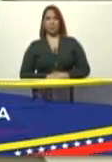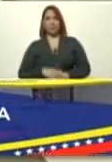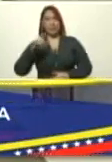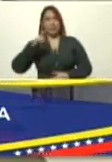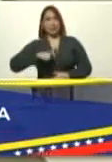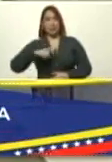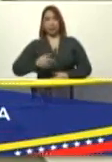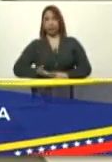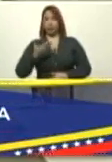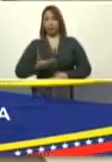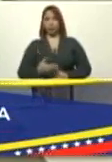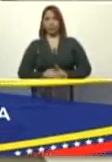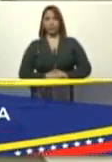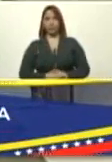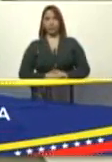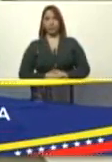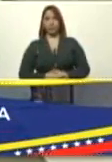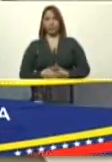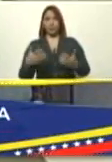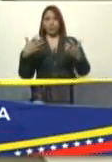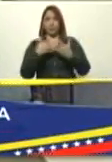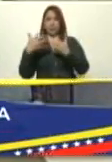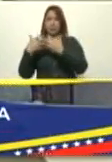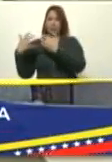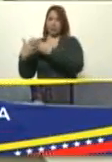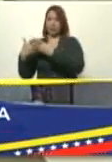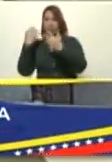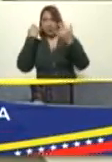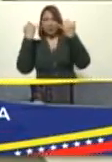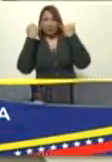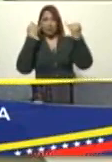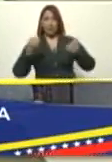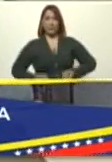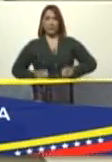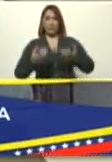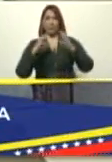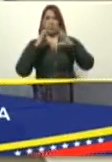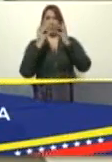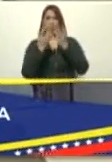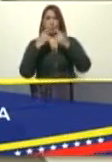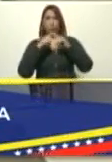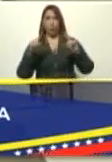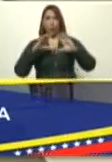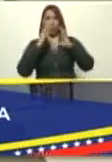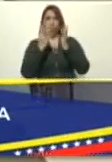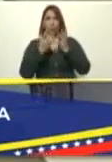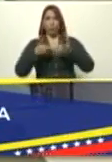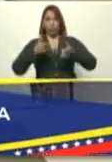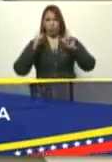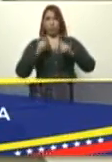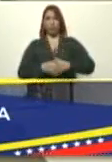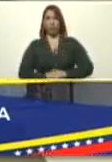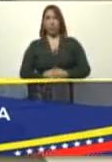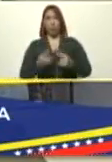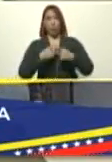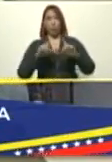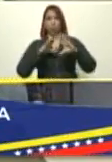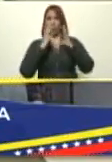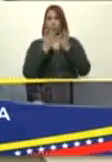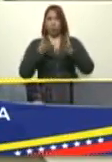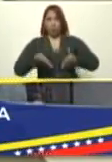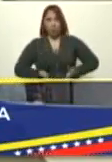necesario para la batalla de ideas que se está dando en el mundo. Otro mundo es posible, otro mundo va